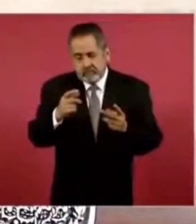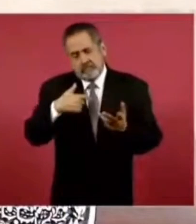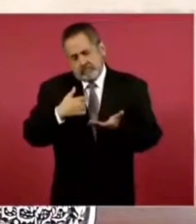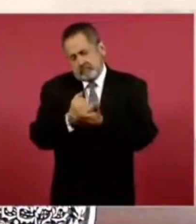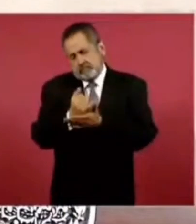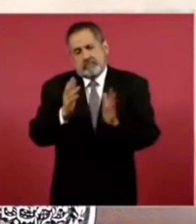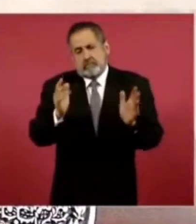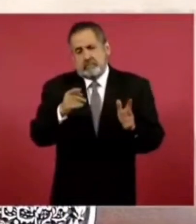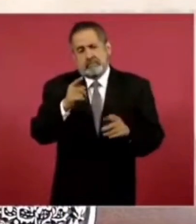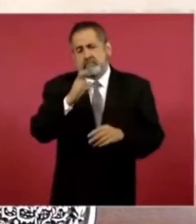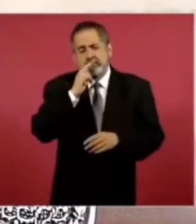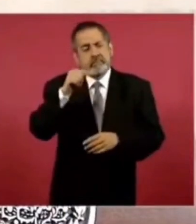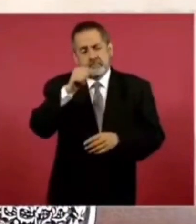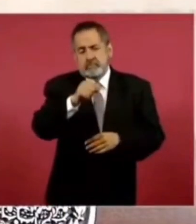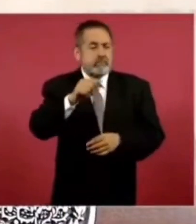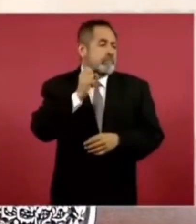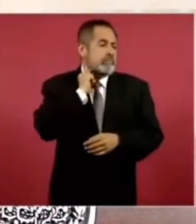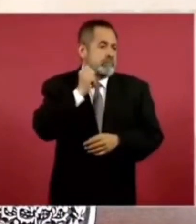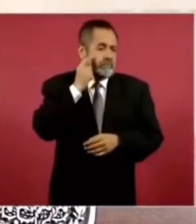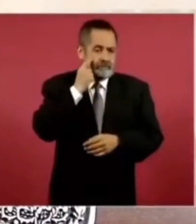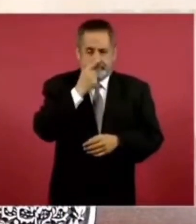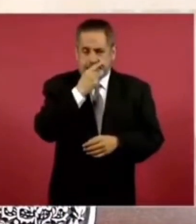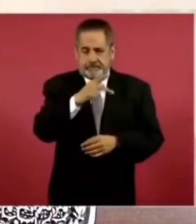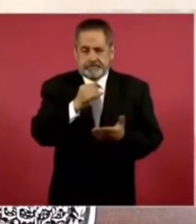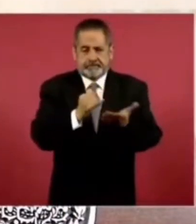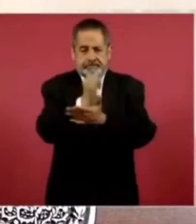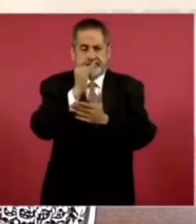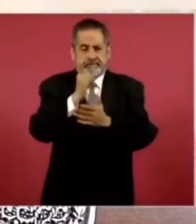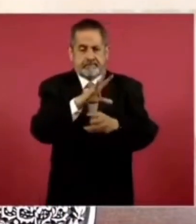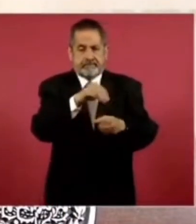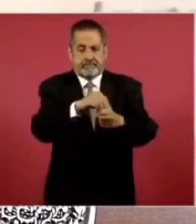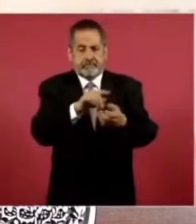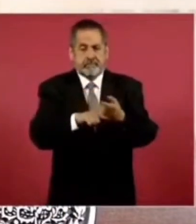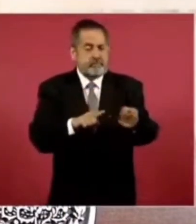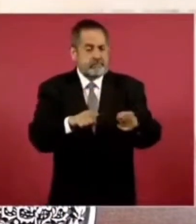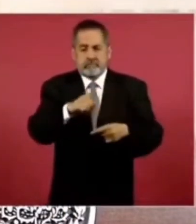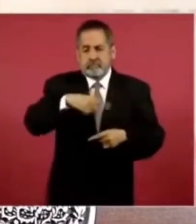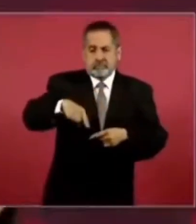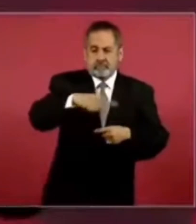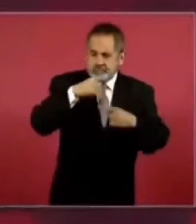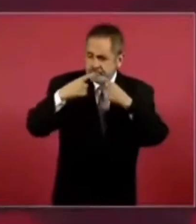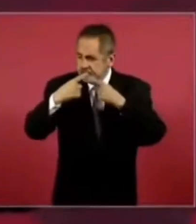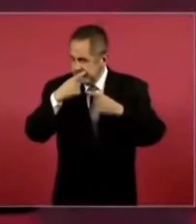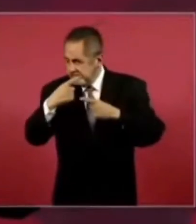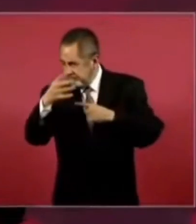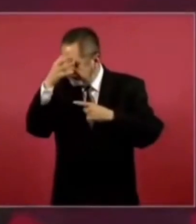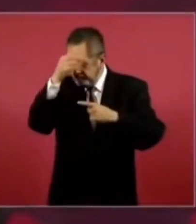ahí O sea que este pues que se pongan de